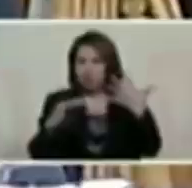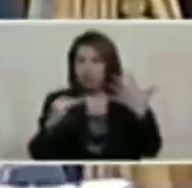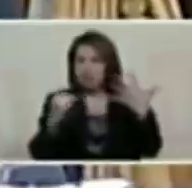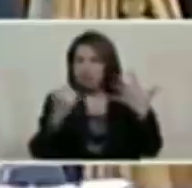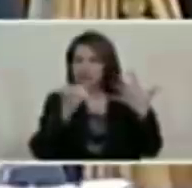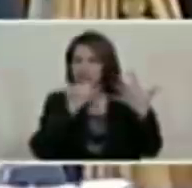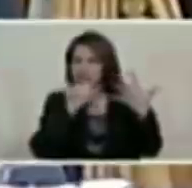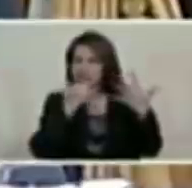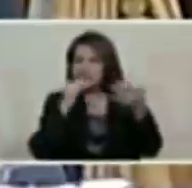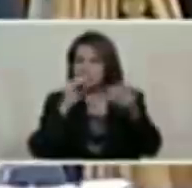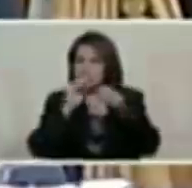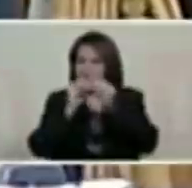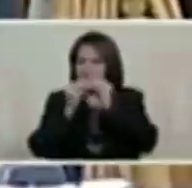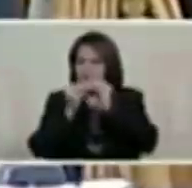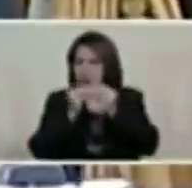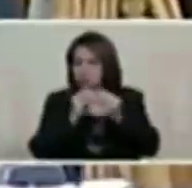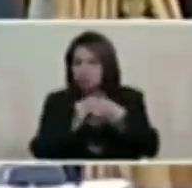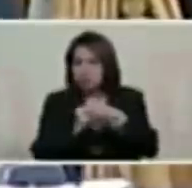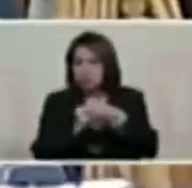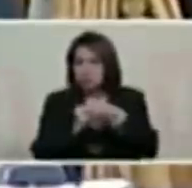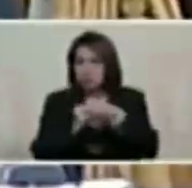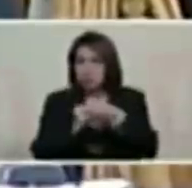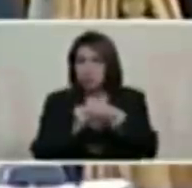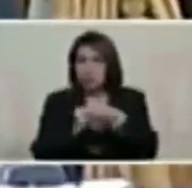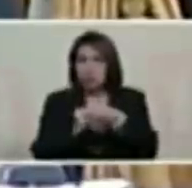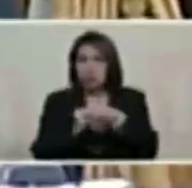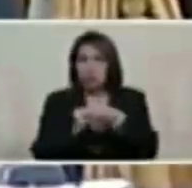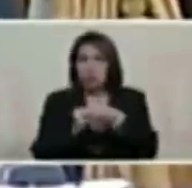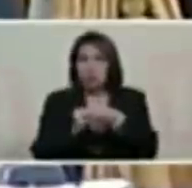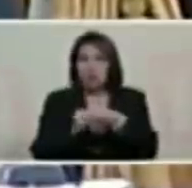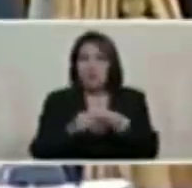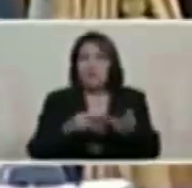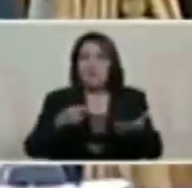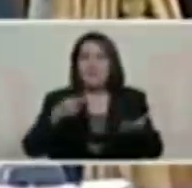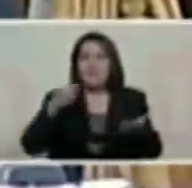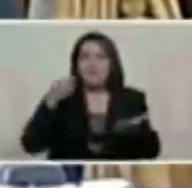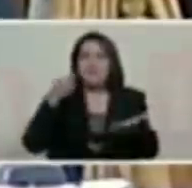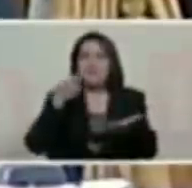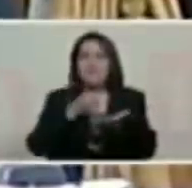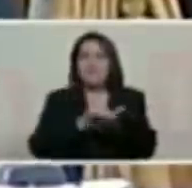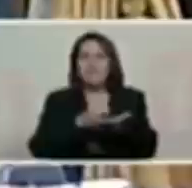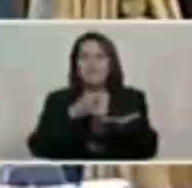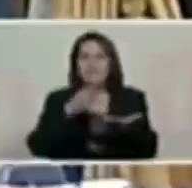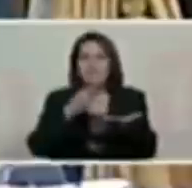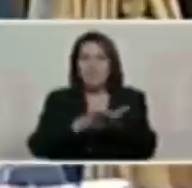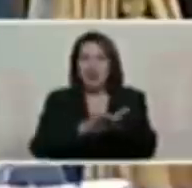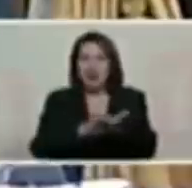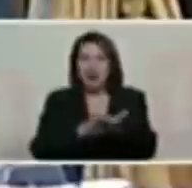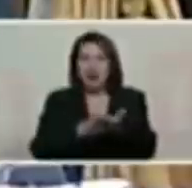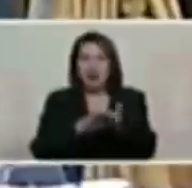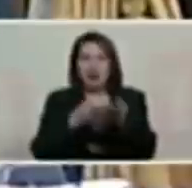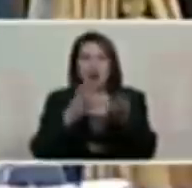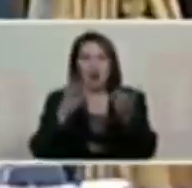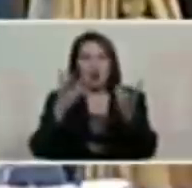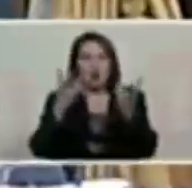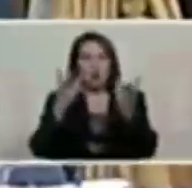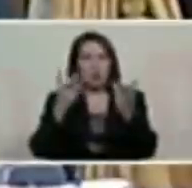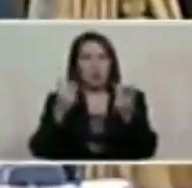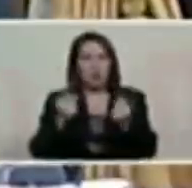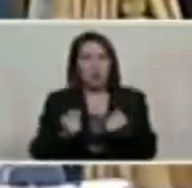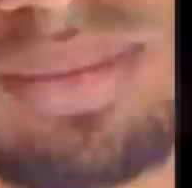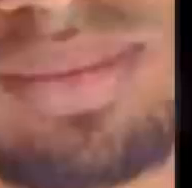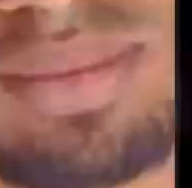haciendo las gestiones para que sea capturado Fernández en Perú y sea deportado a Venezuela para que haya justicia, añadió